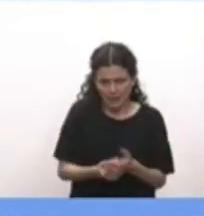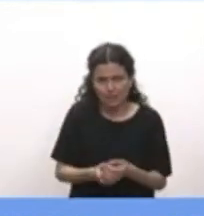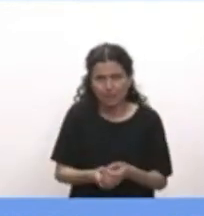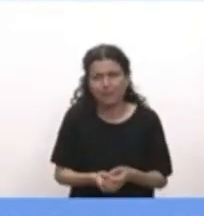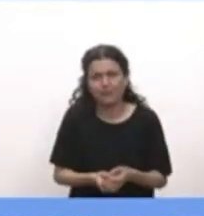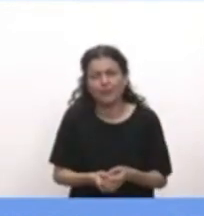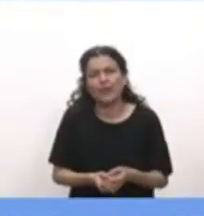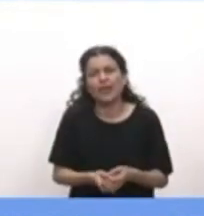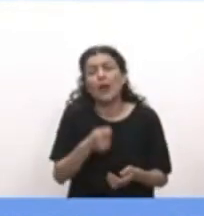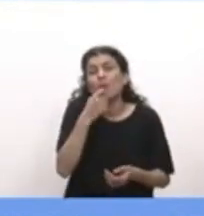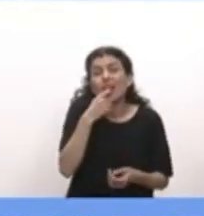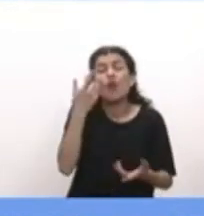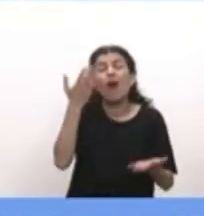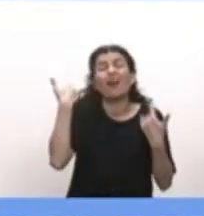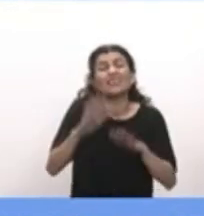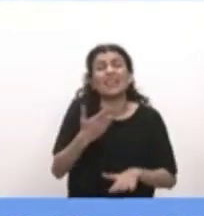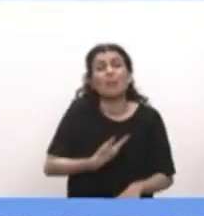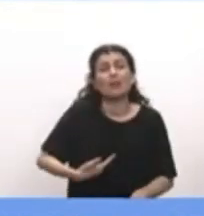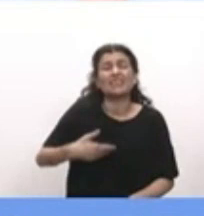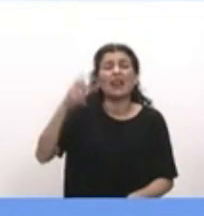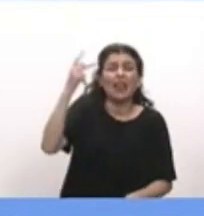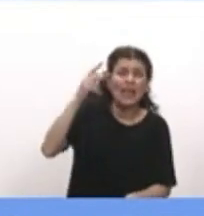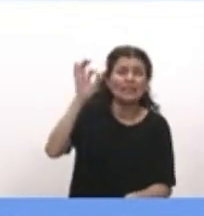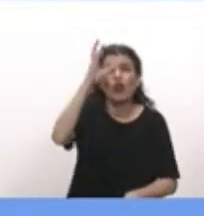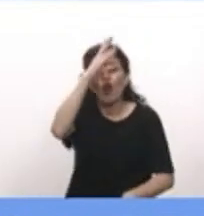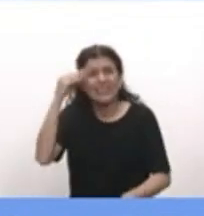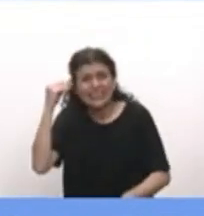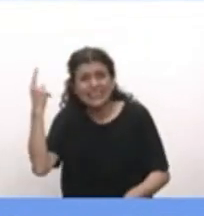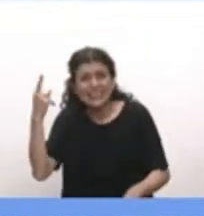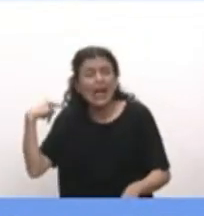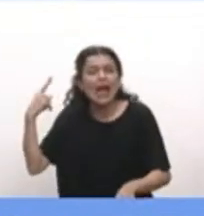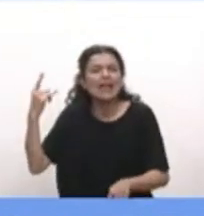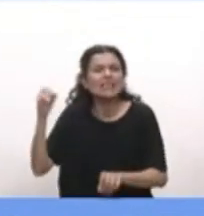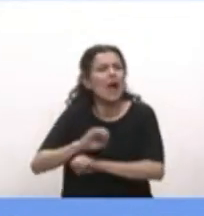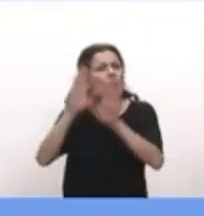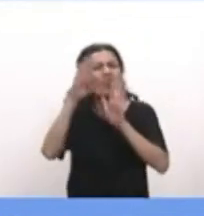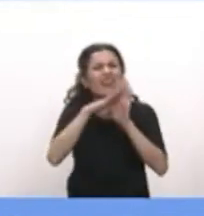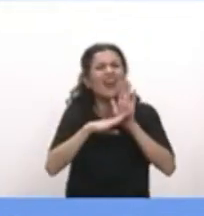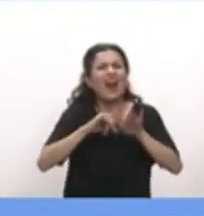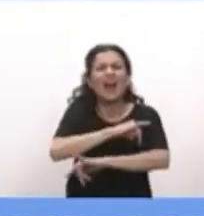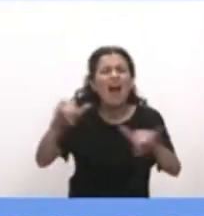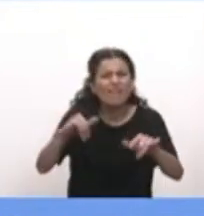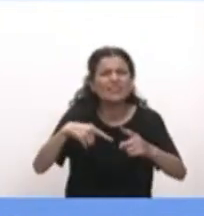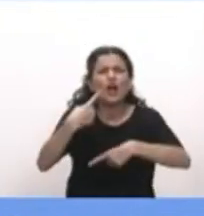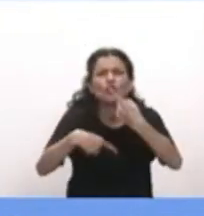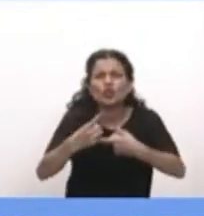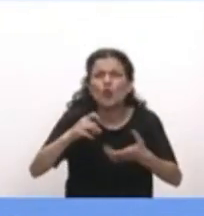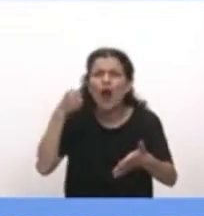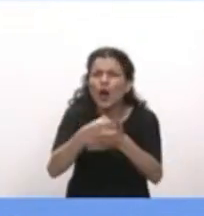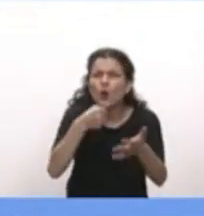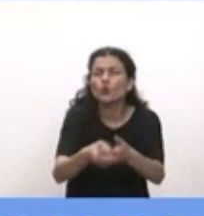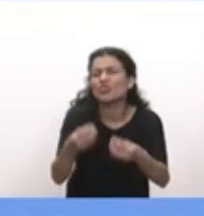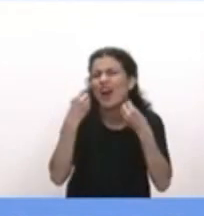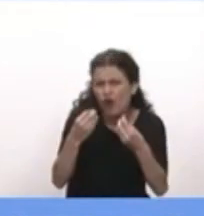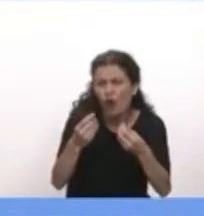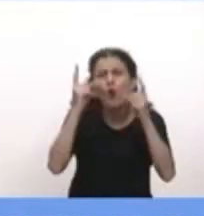nuestros gobiernos, en lo de Néstor y Cristina, donde se sabía la agenda de cara al pueblo, donde se reivindicaba a los